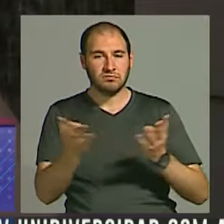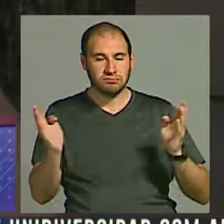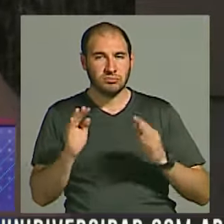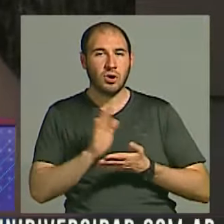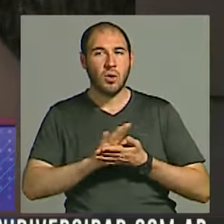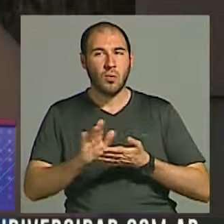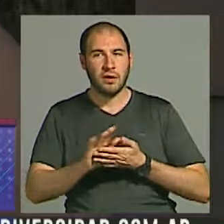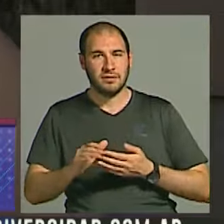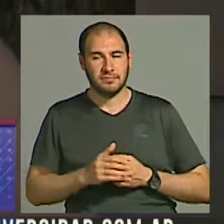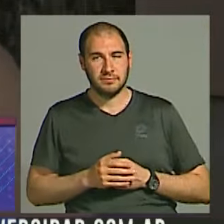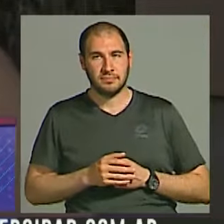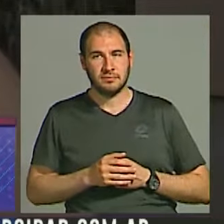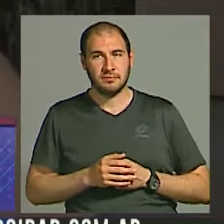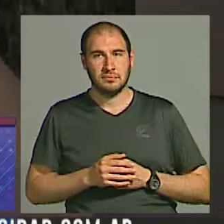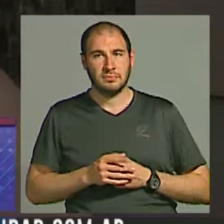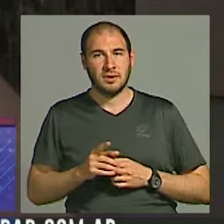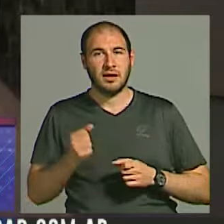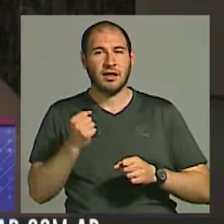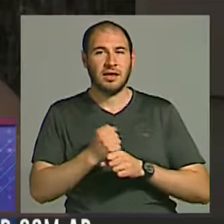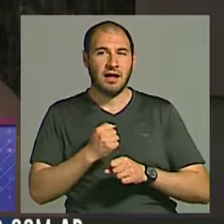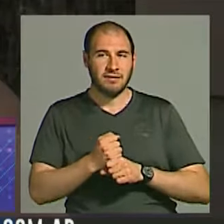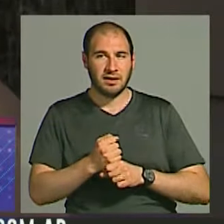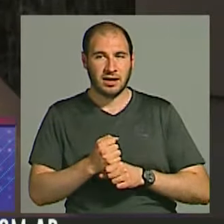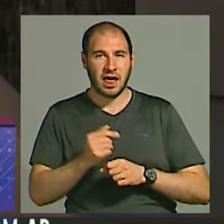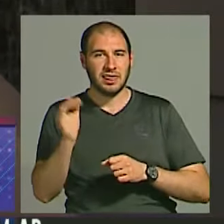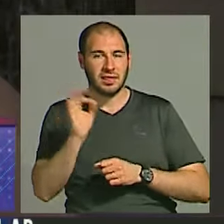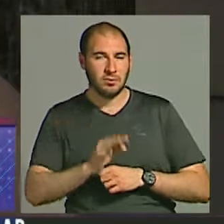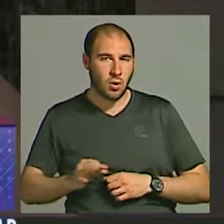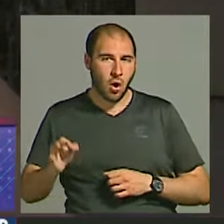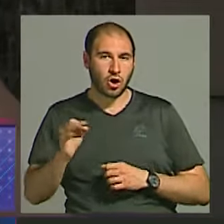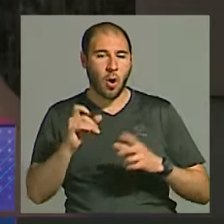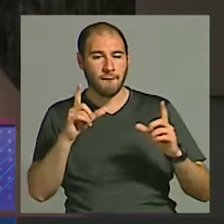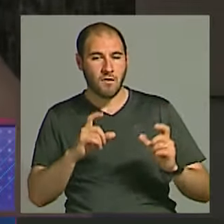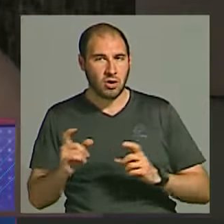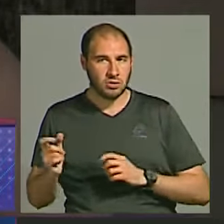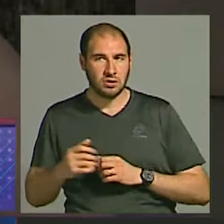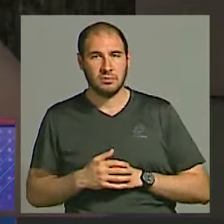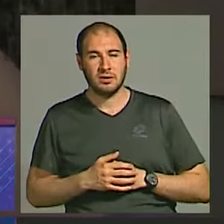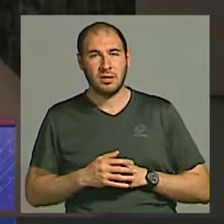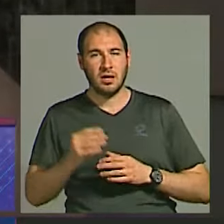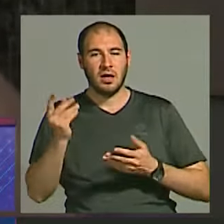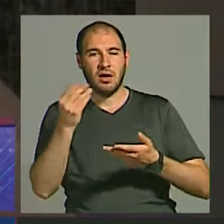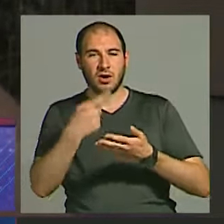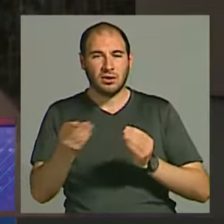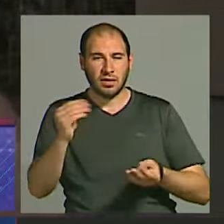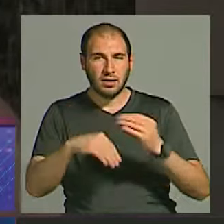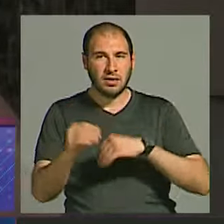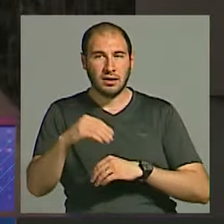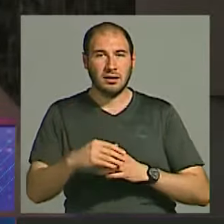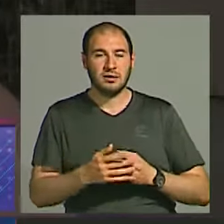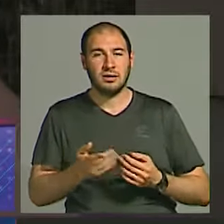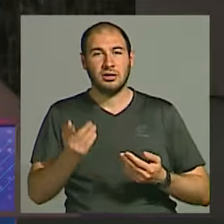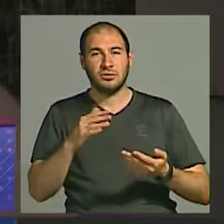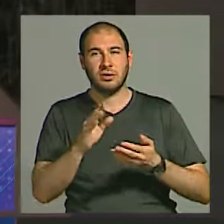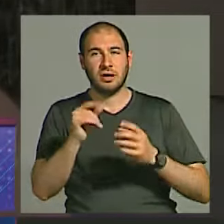contemporánea donde trabaja con el dibujo, con la fotografía, el collage y la